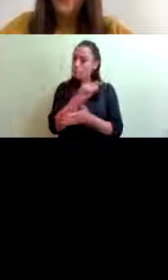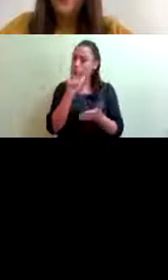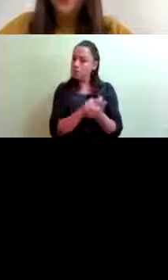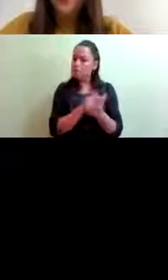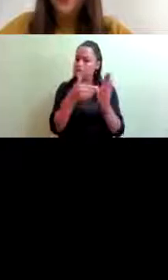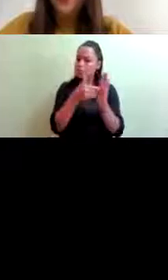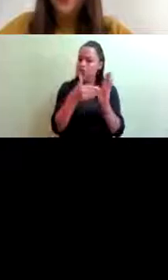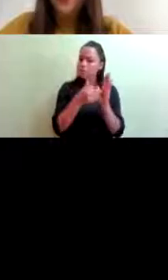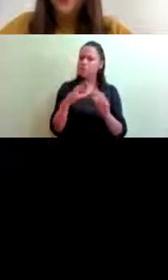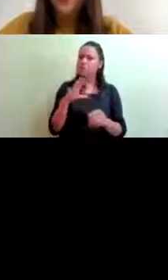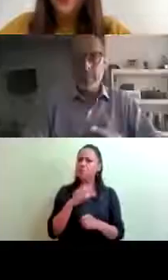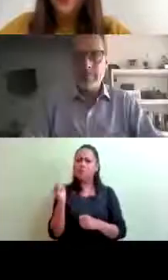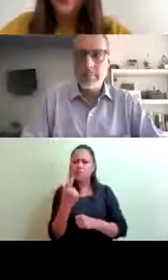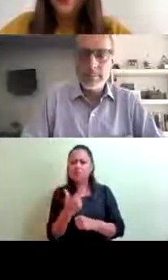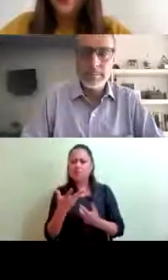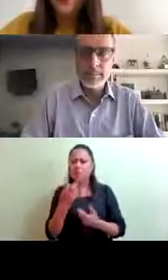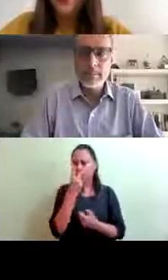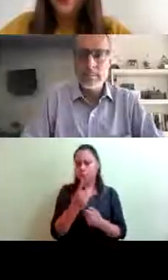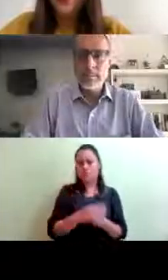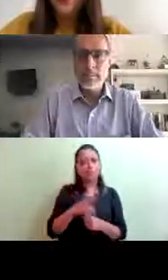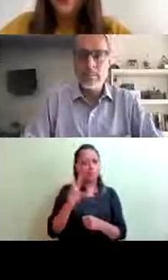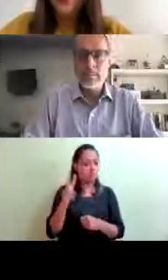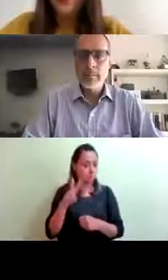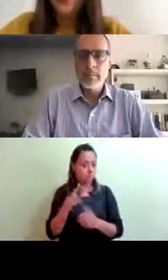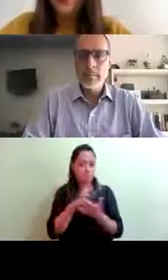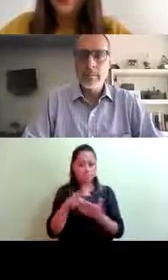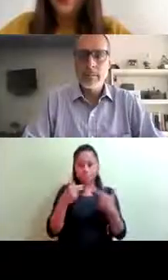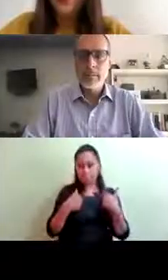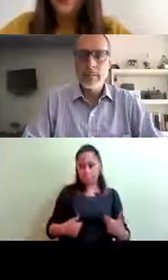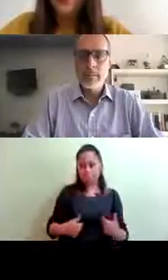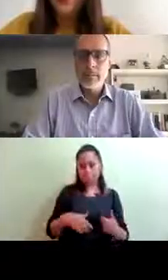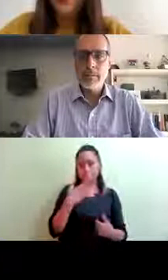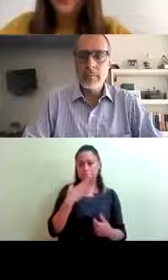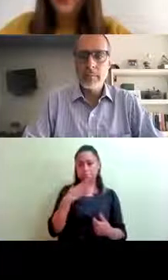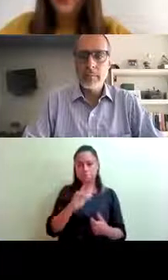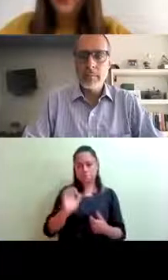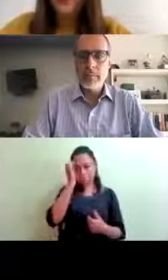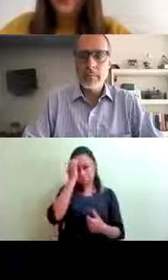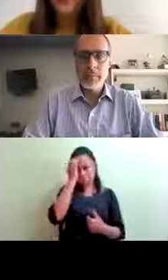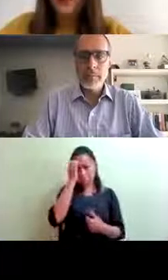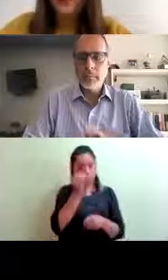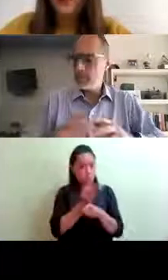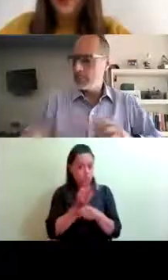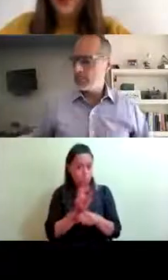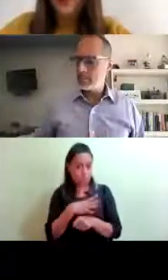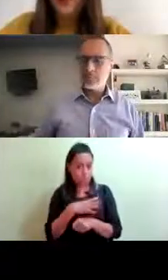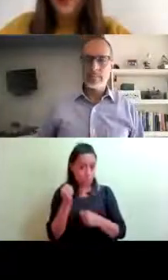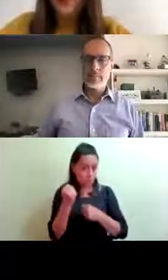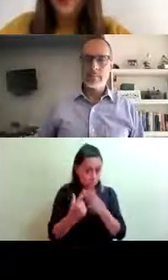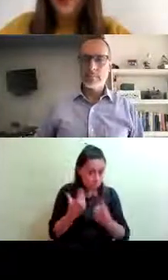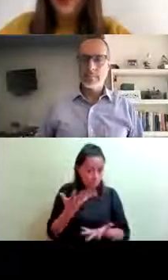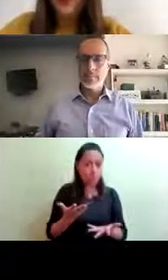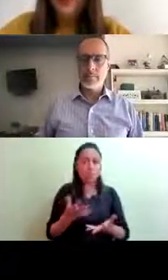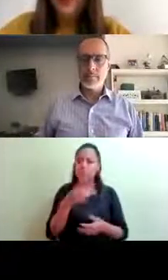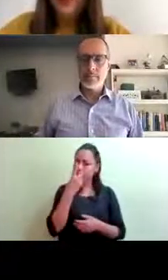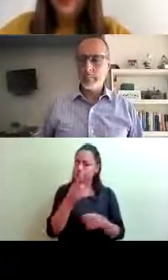ningún soporte que diga cuál es, si bien el derecho humano está perfectamente bien reconocido, no existe como claramente expresa la